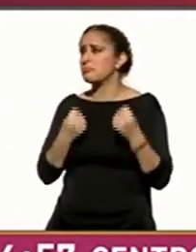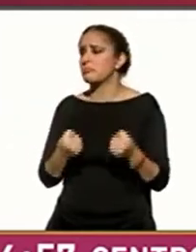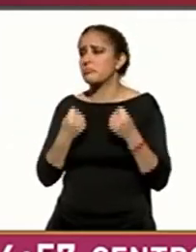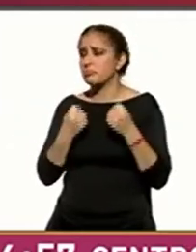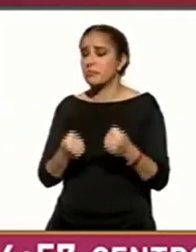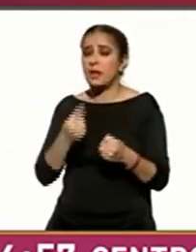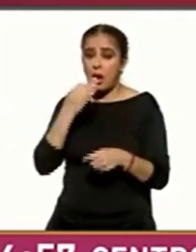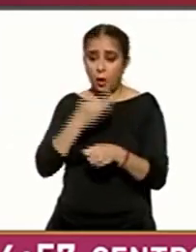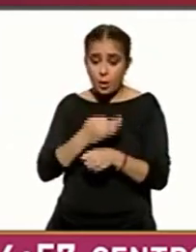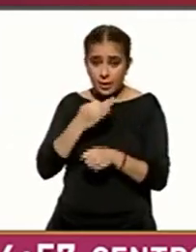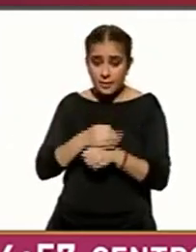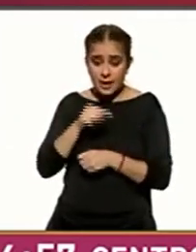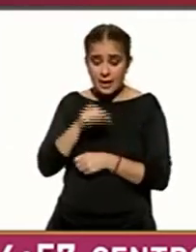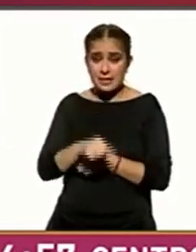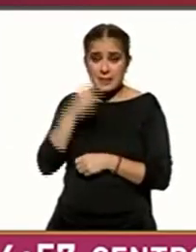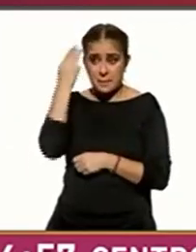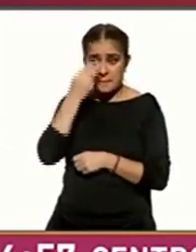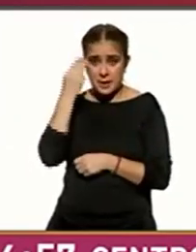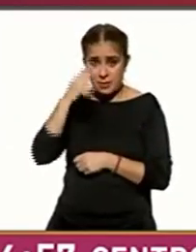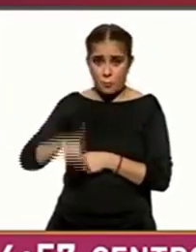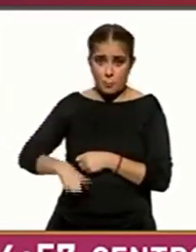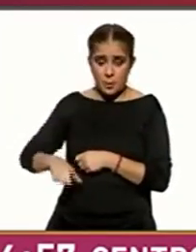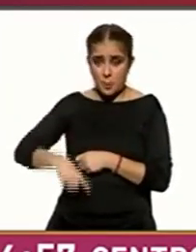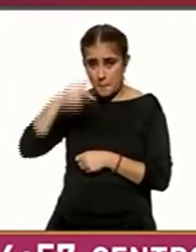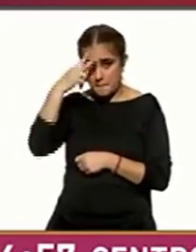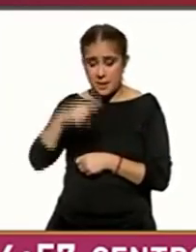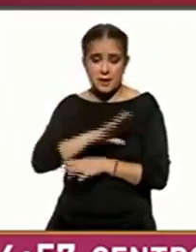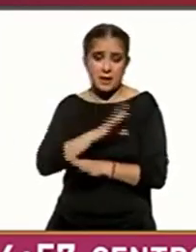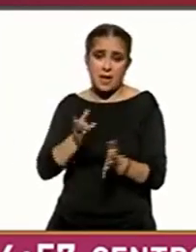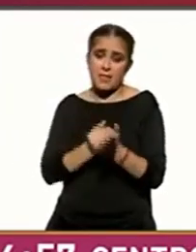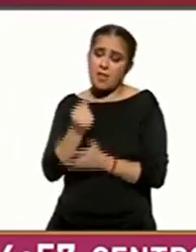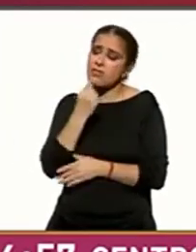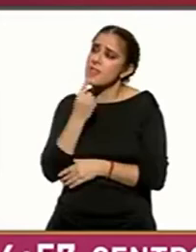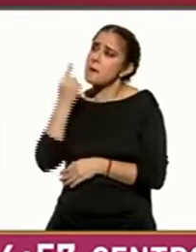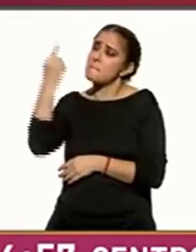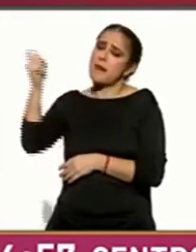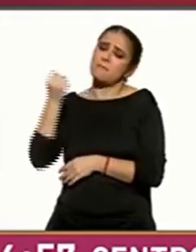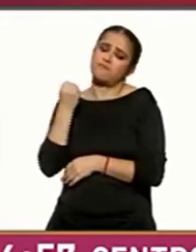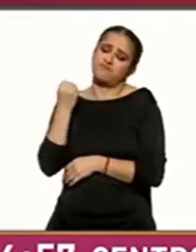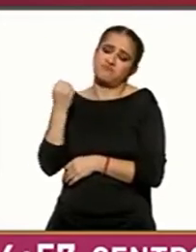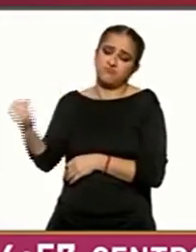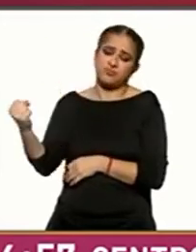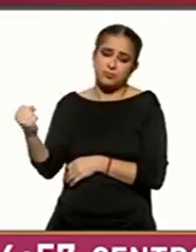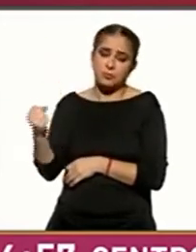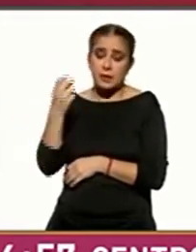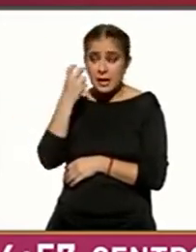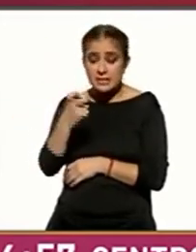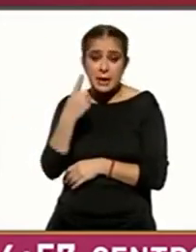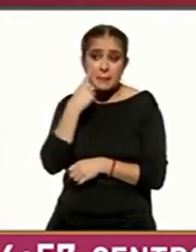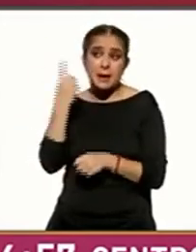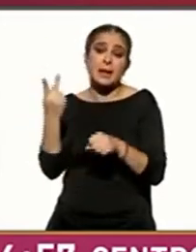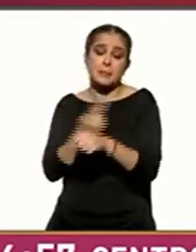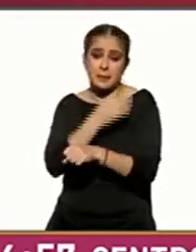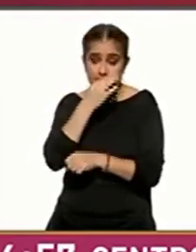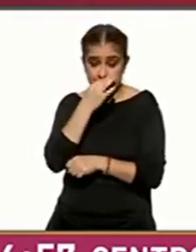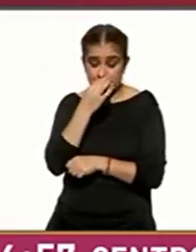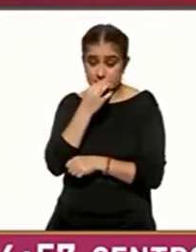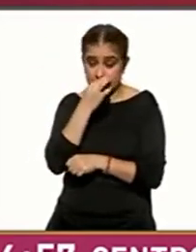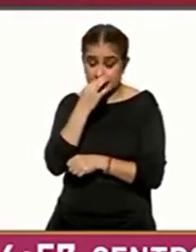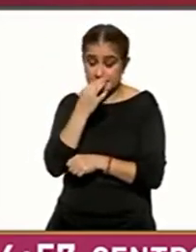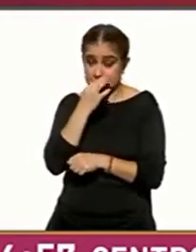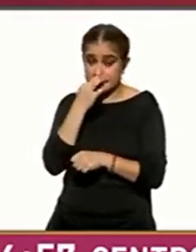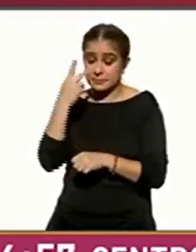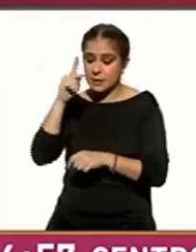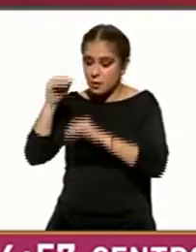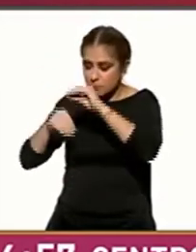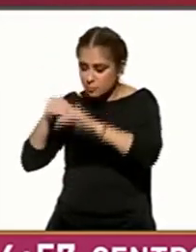por esta demanda civil que interpone el gobierno mexicano, y esto está en curso, todavía no se define nada, pero las armadoras son